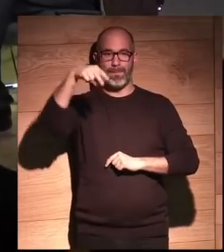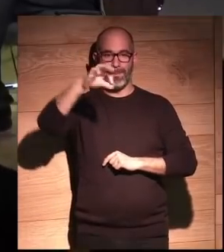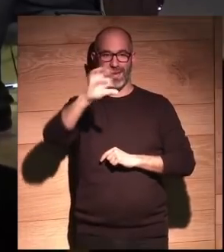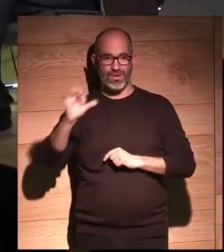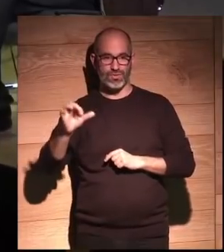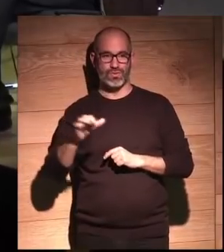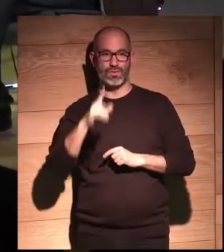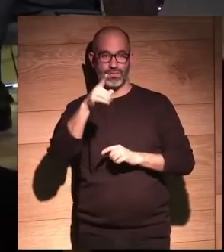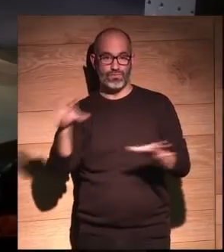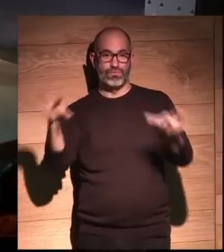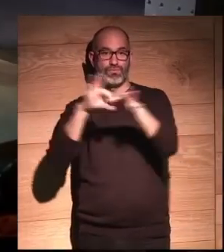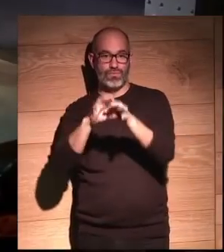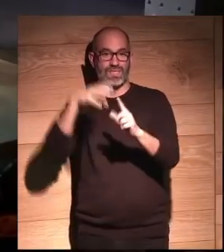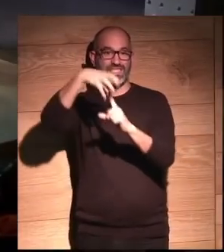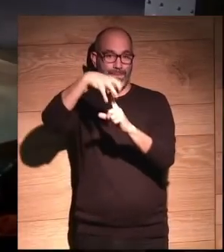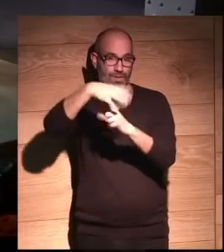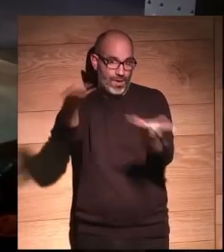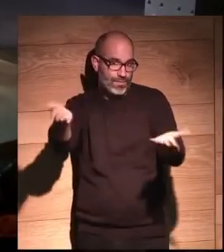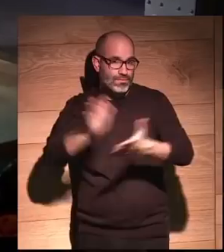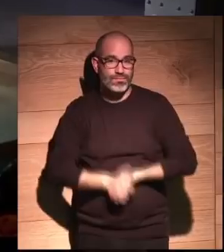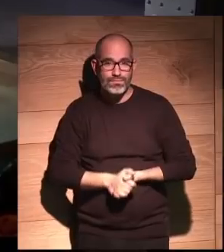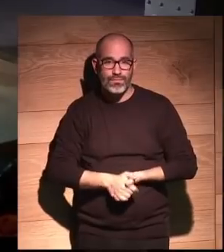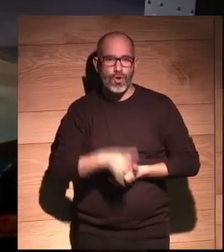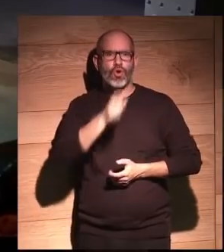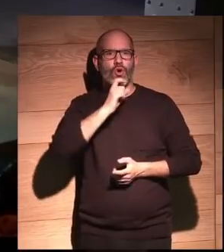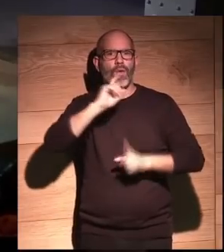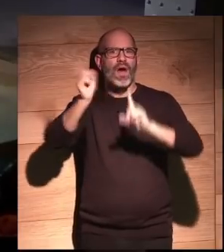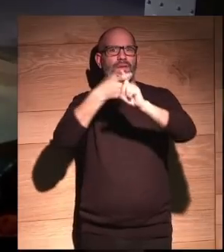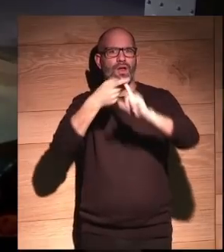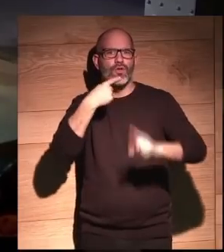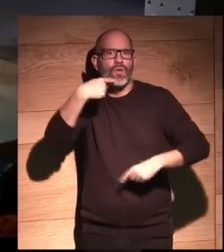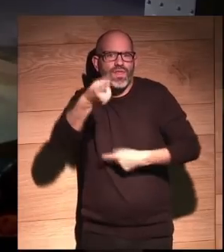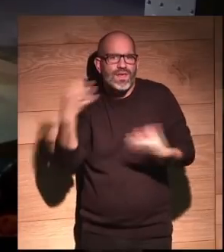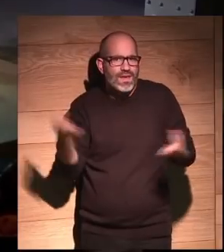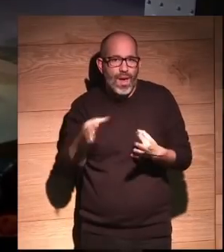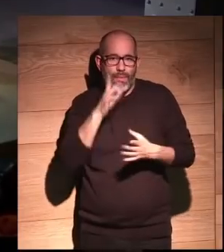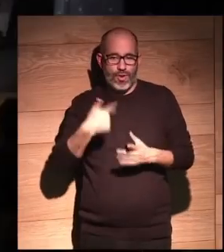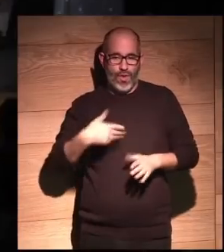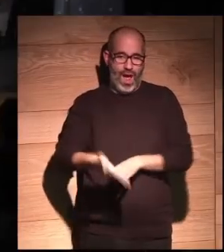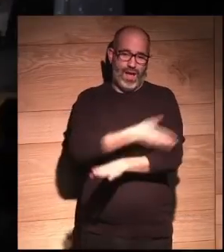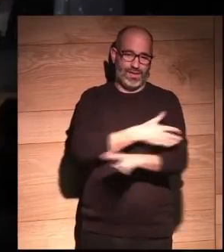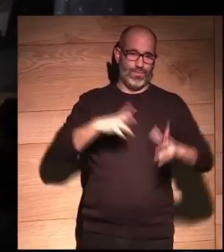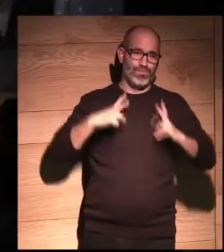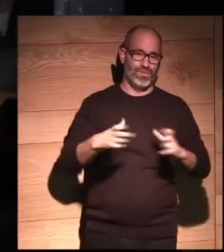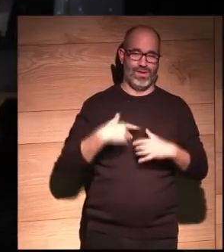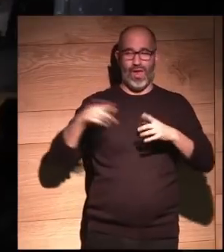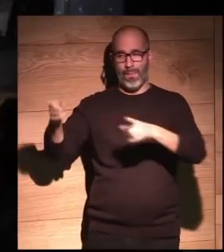creo que te gusta mucho. Los champiñones. Claro. Pero ¿cómo adivinas lo que voy a decir, macho? Pues porque lo tengo preparado. Claro, es que es mago.